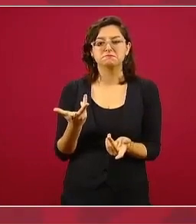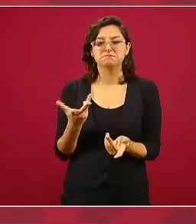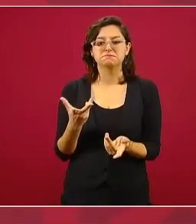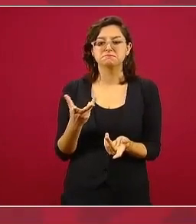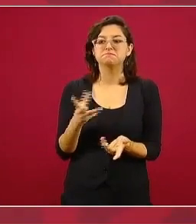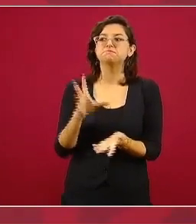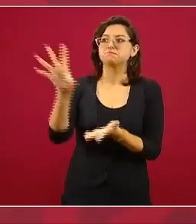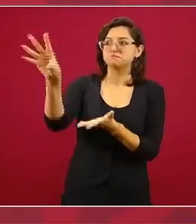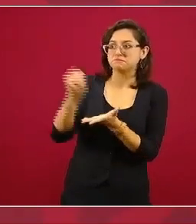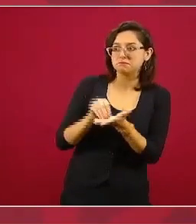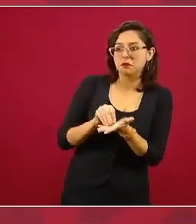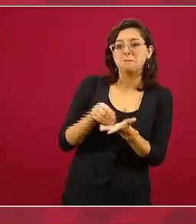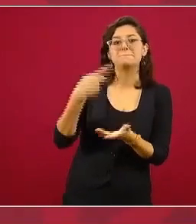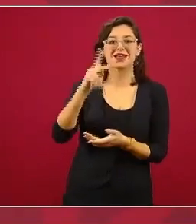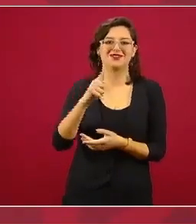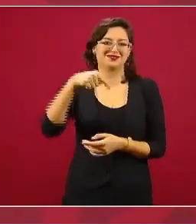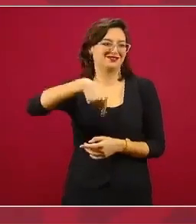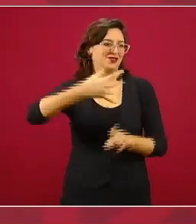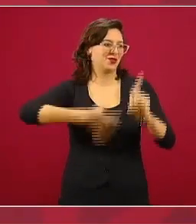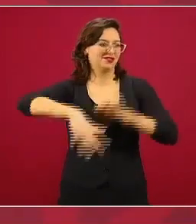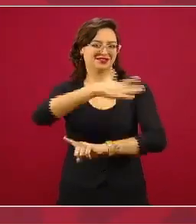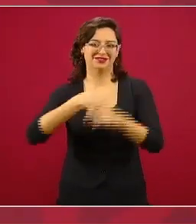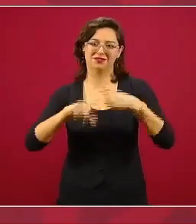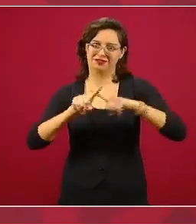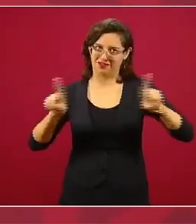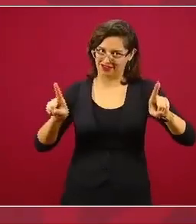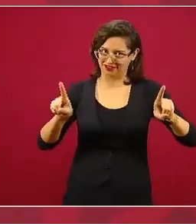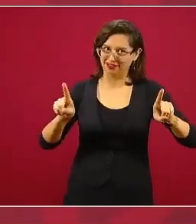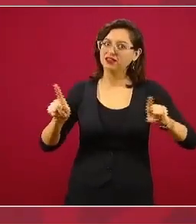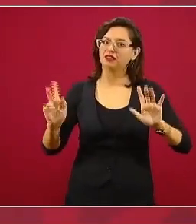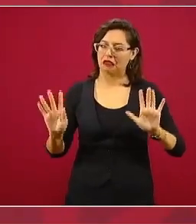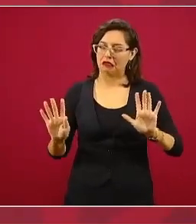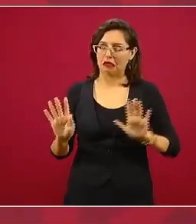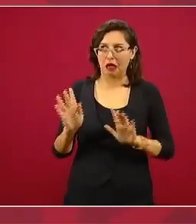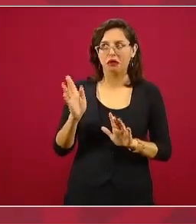tenemos que partir de nuestra realidad.